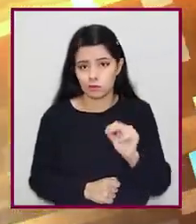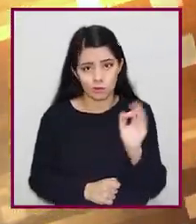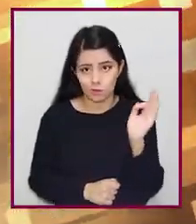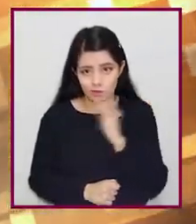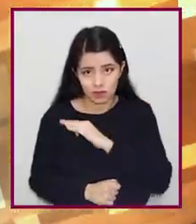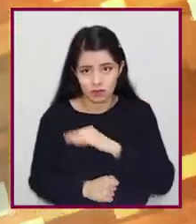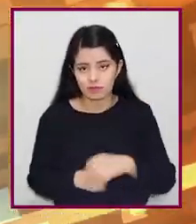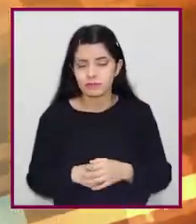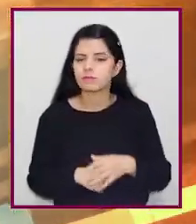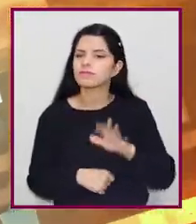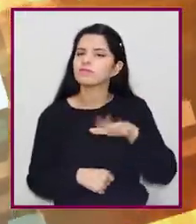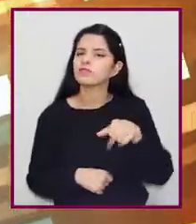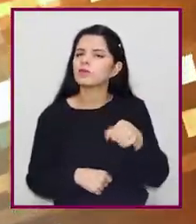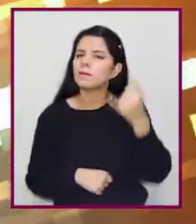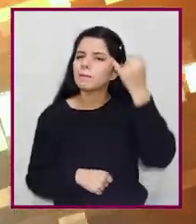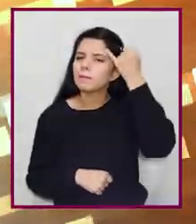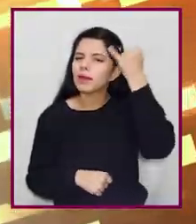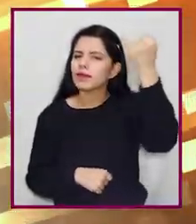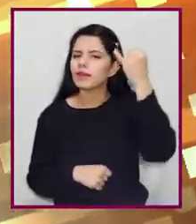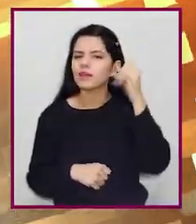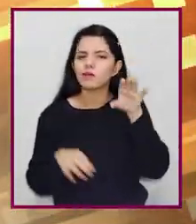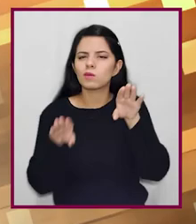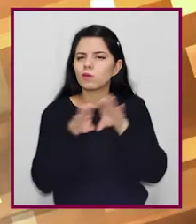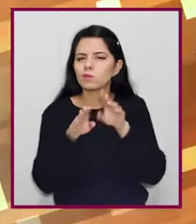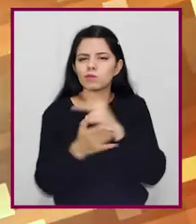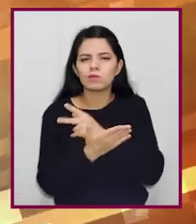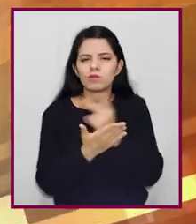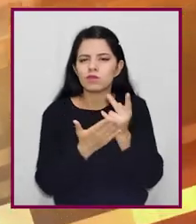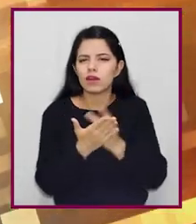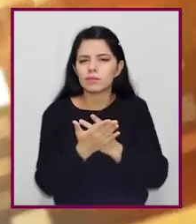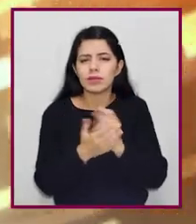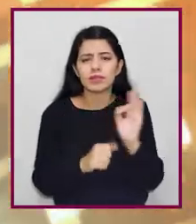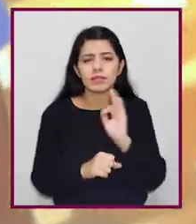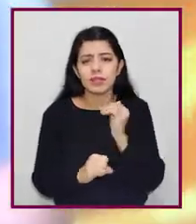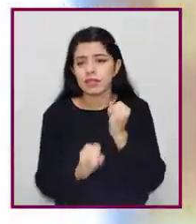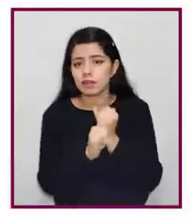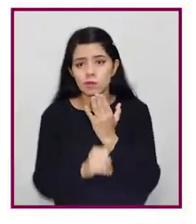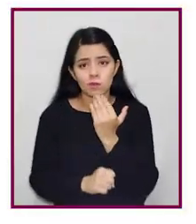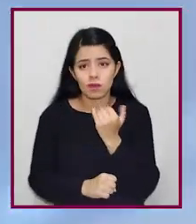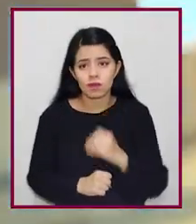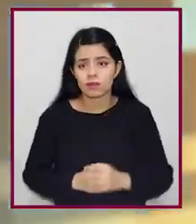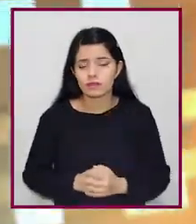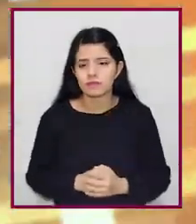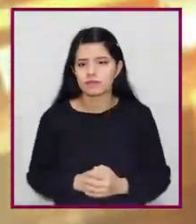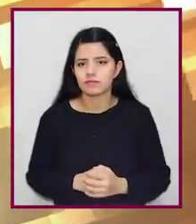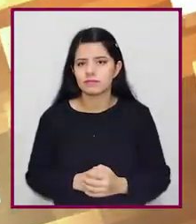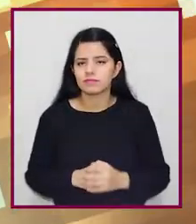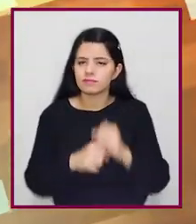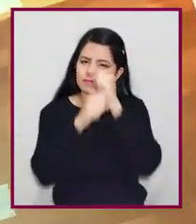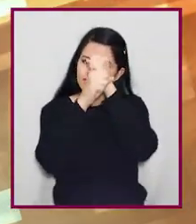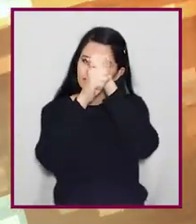Oye, Gaby, ¿te imaginas cómo sería el programa si no tuviéramos acceso a Google?